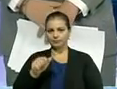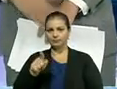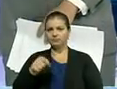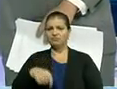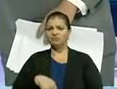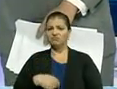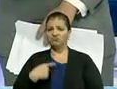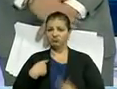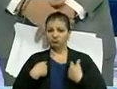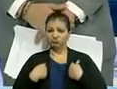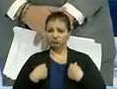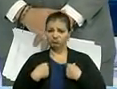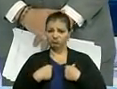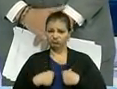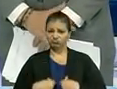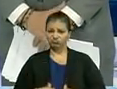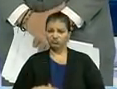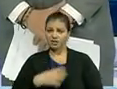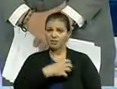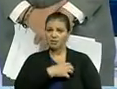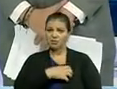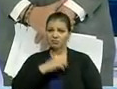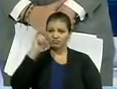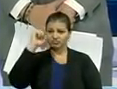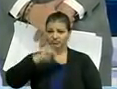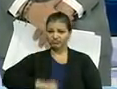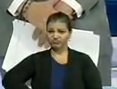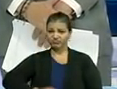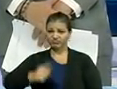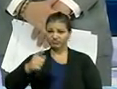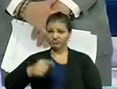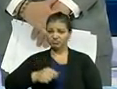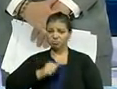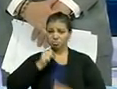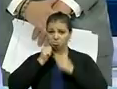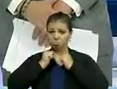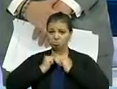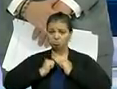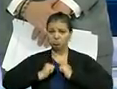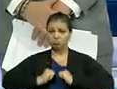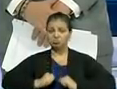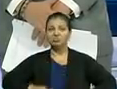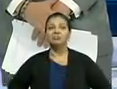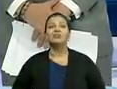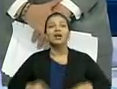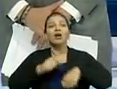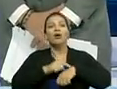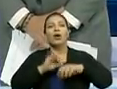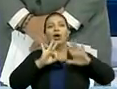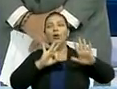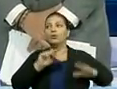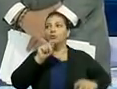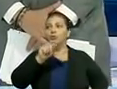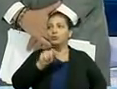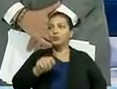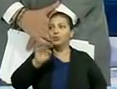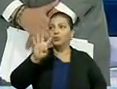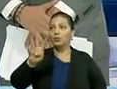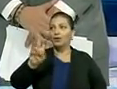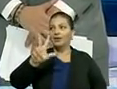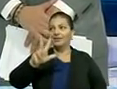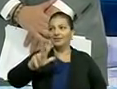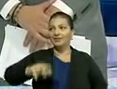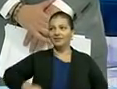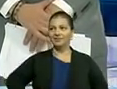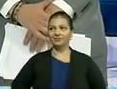equipo, pero al fin y al cabo está lista para la información. 8:43 de la mañana. Vamos con Mayra